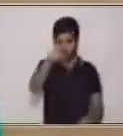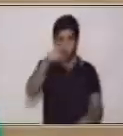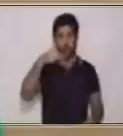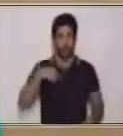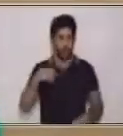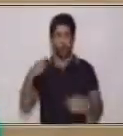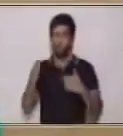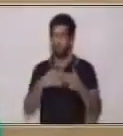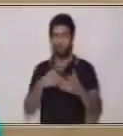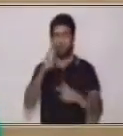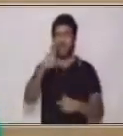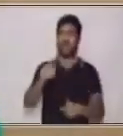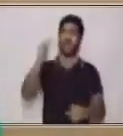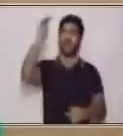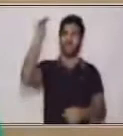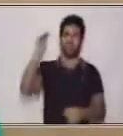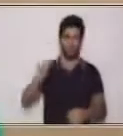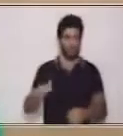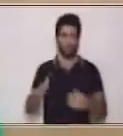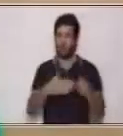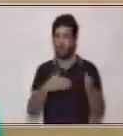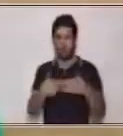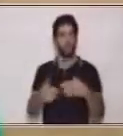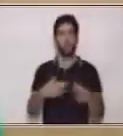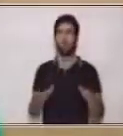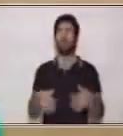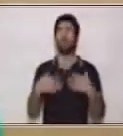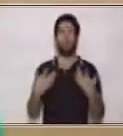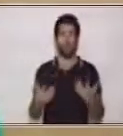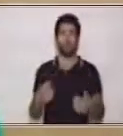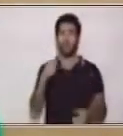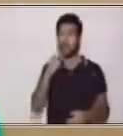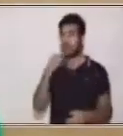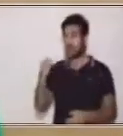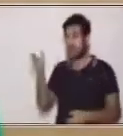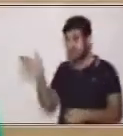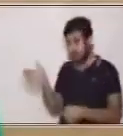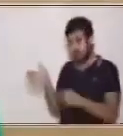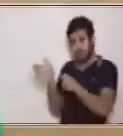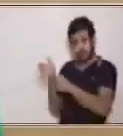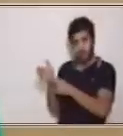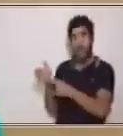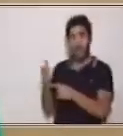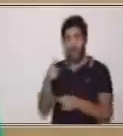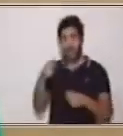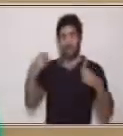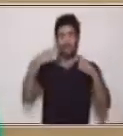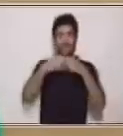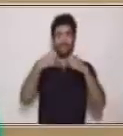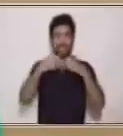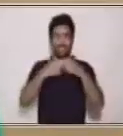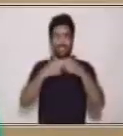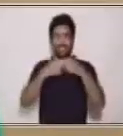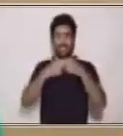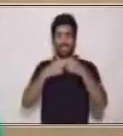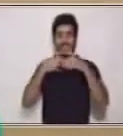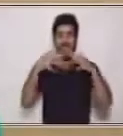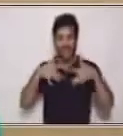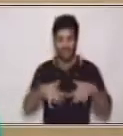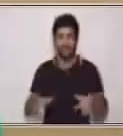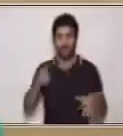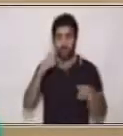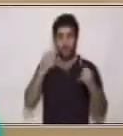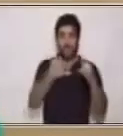mío, seas grande, seas pequeño, dice que si colocamos los nervios uno, uno, uno, en